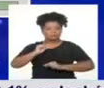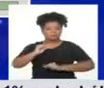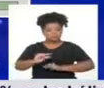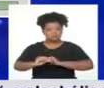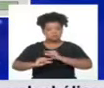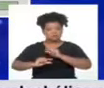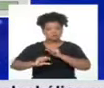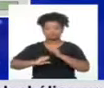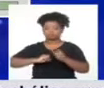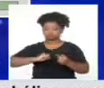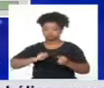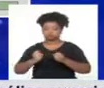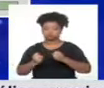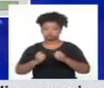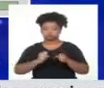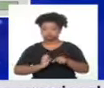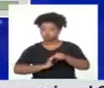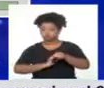control de la pandemia.